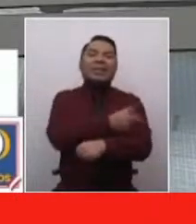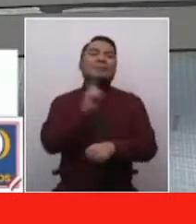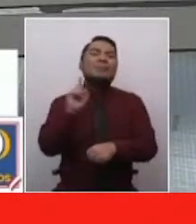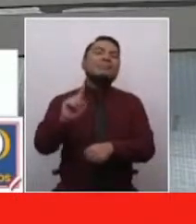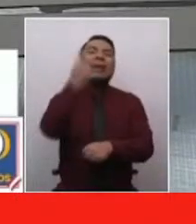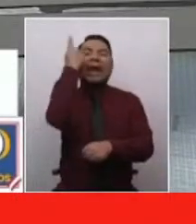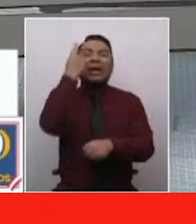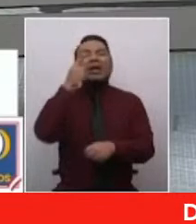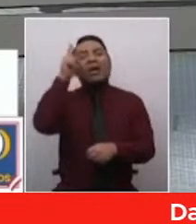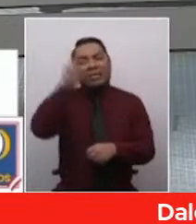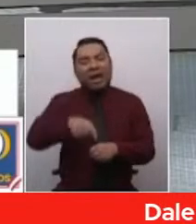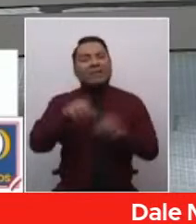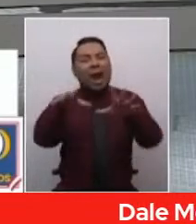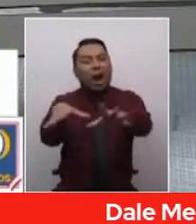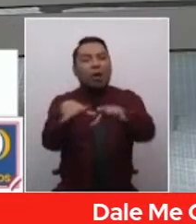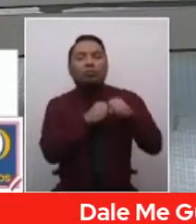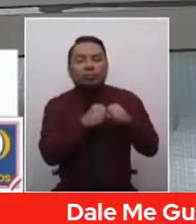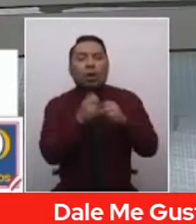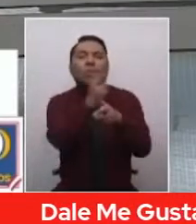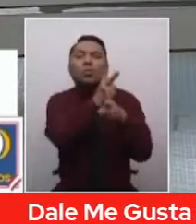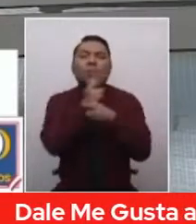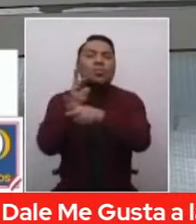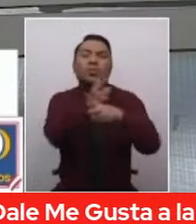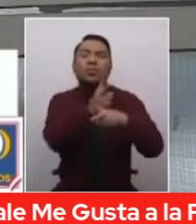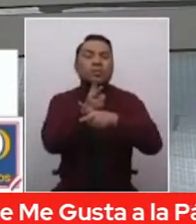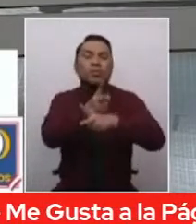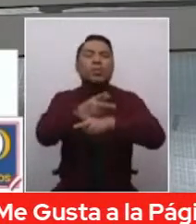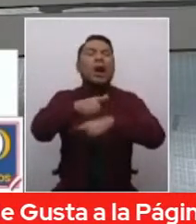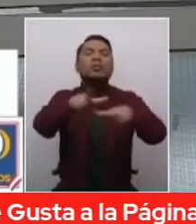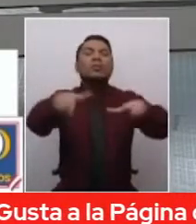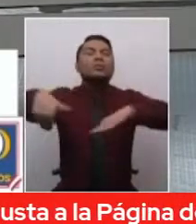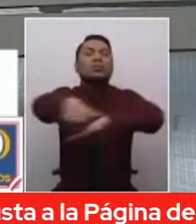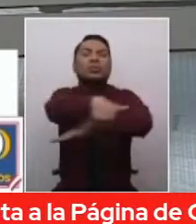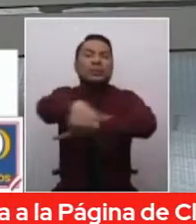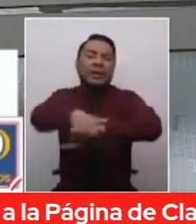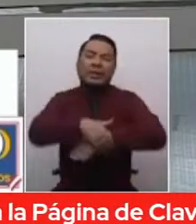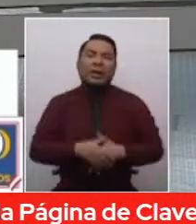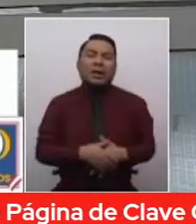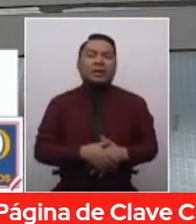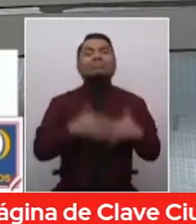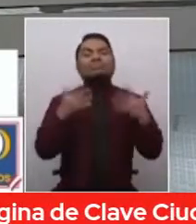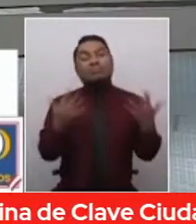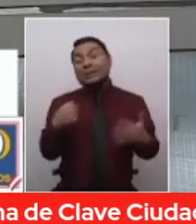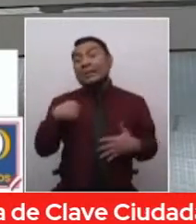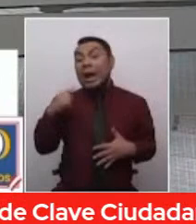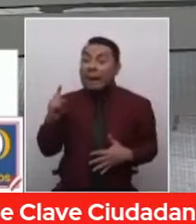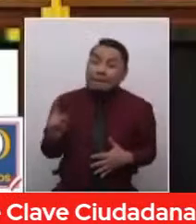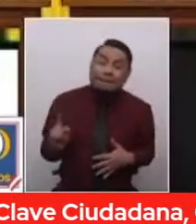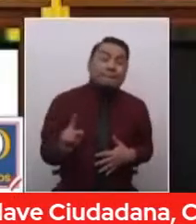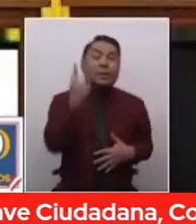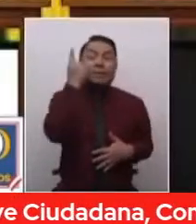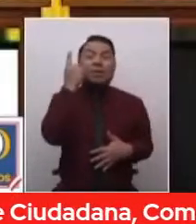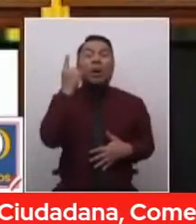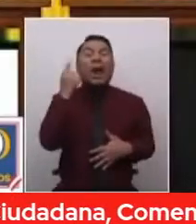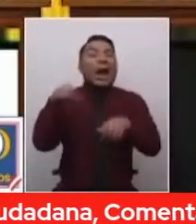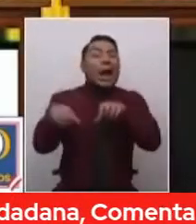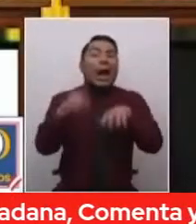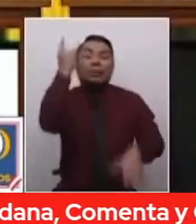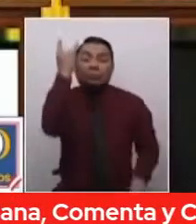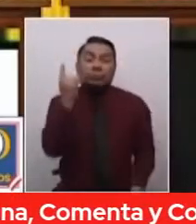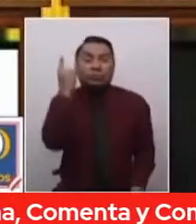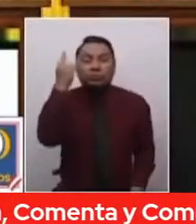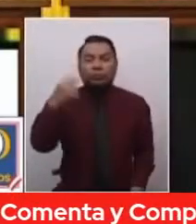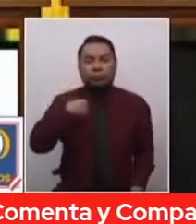recuperemos la seguridad ciudadana. Es por eso que la primera acción urgente que vamos